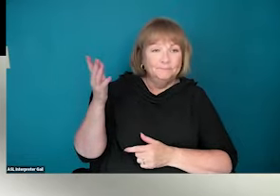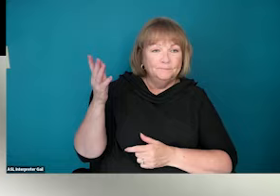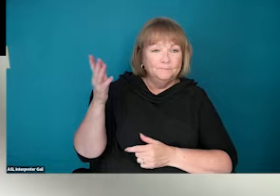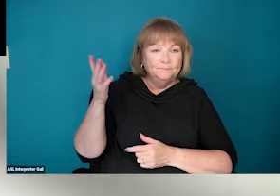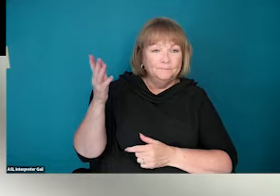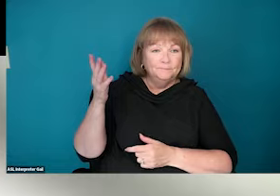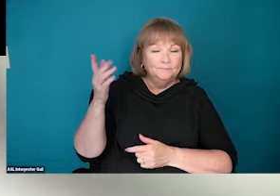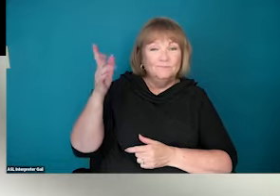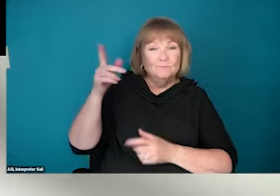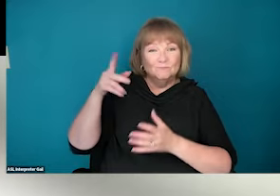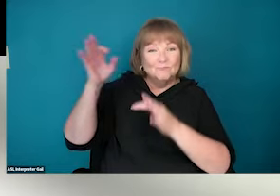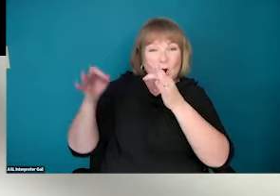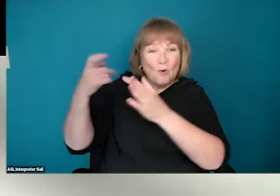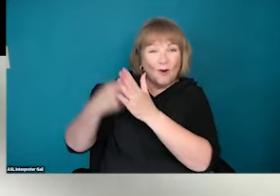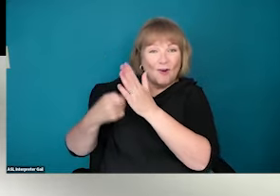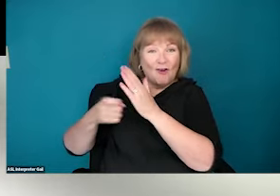le provea